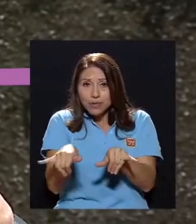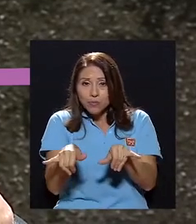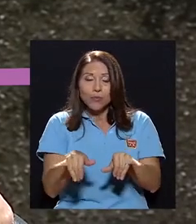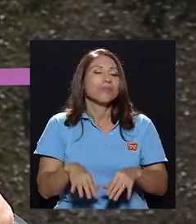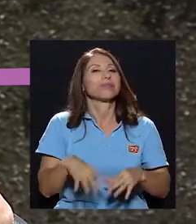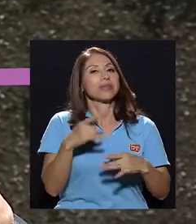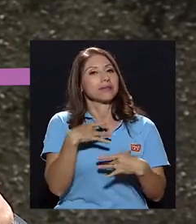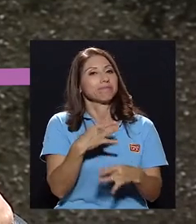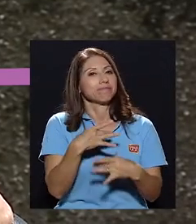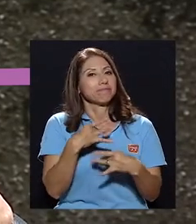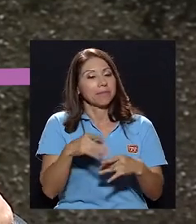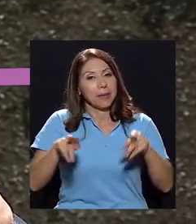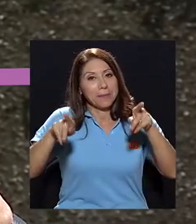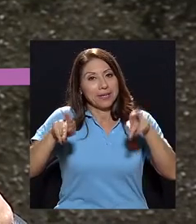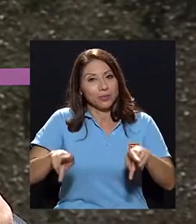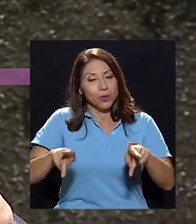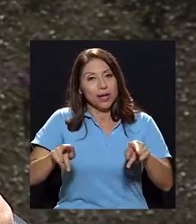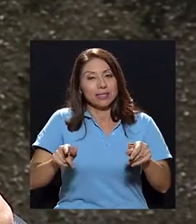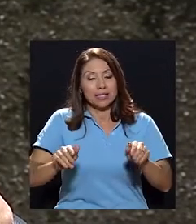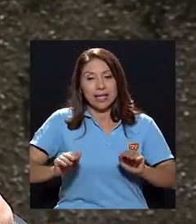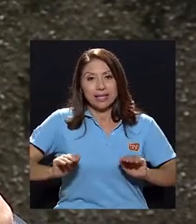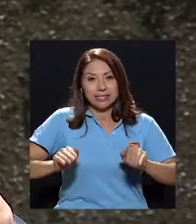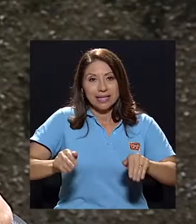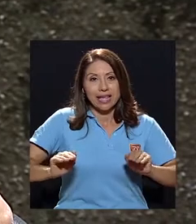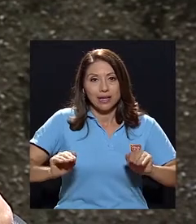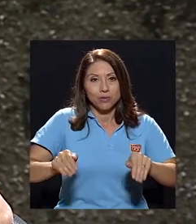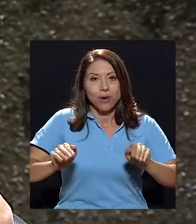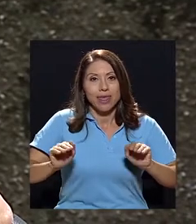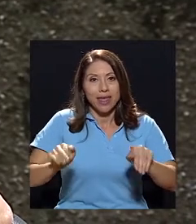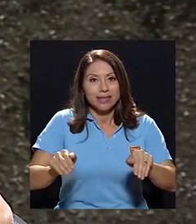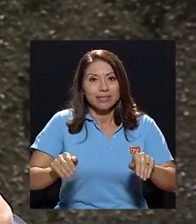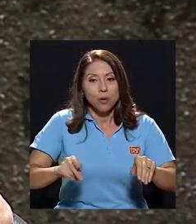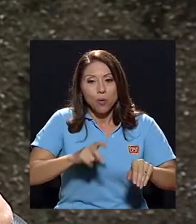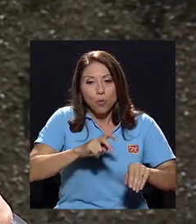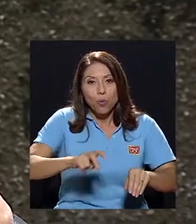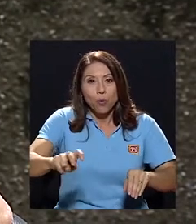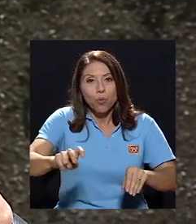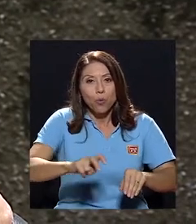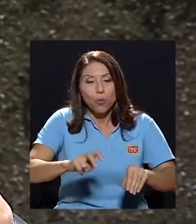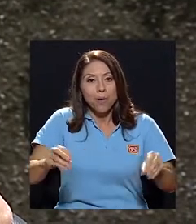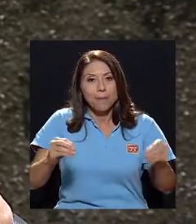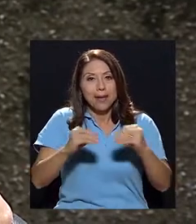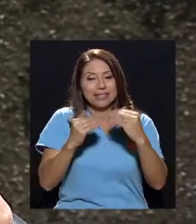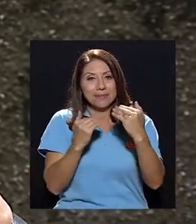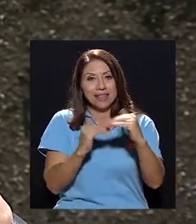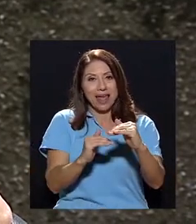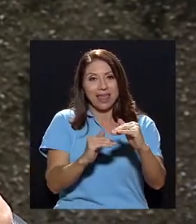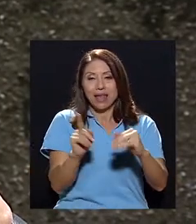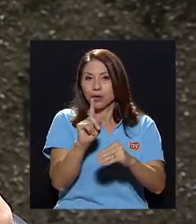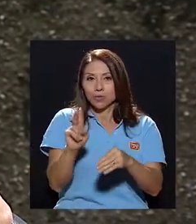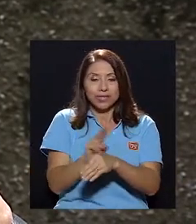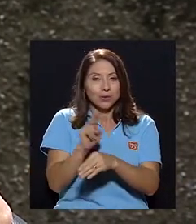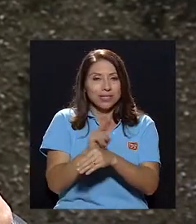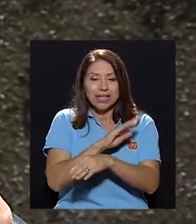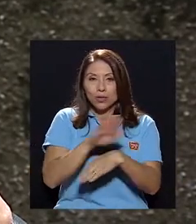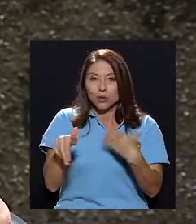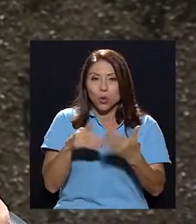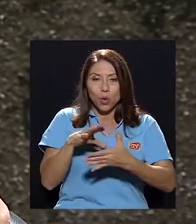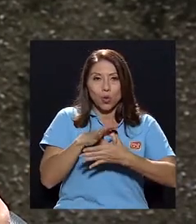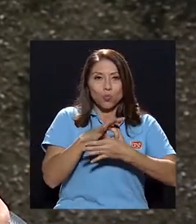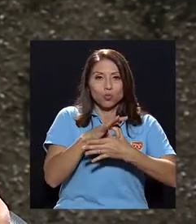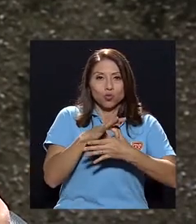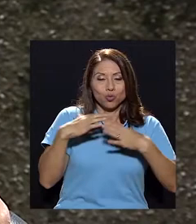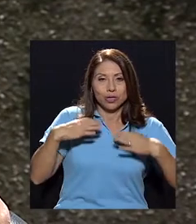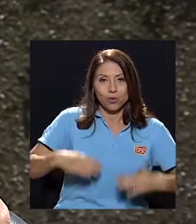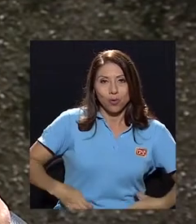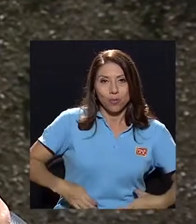de ruedas tienen una movilidad más limitada, entonces no están utilizando todos los músculos del cuerpo, por lo tanto no tienen el